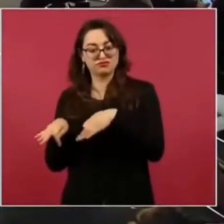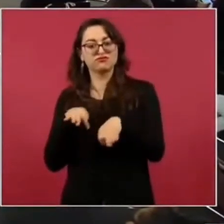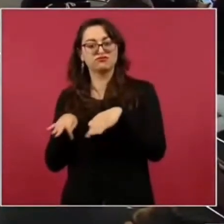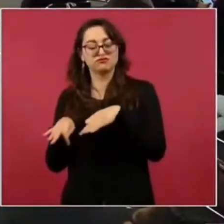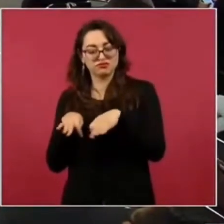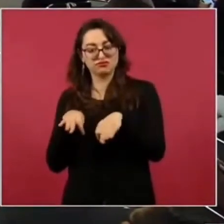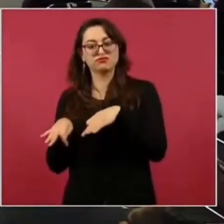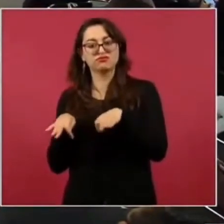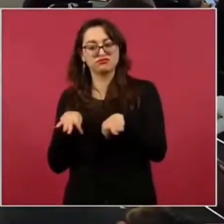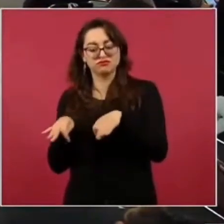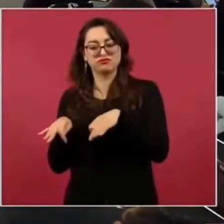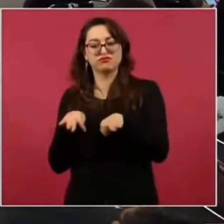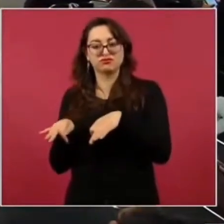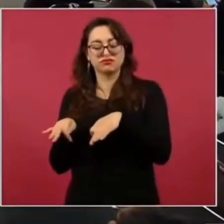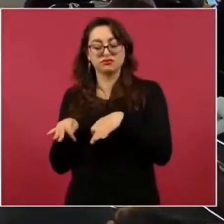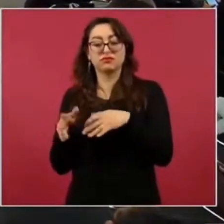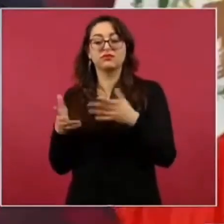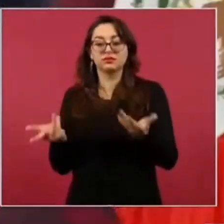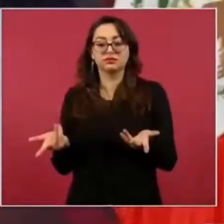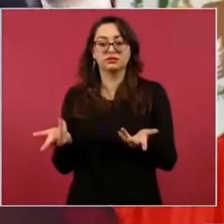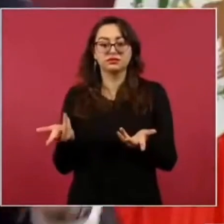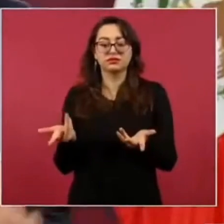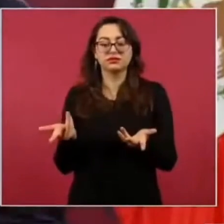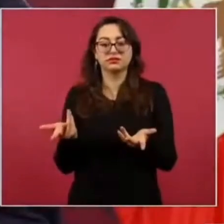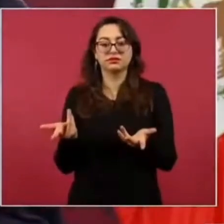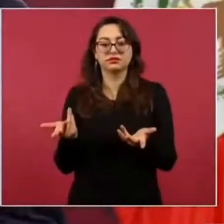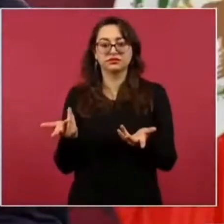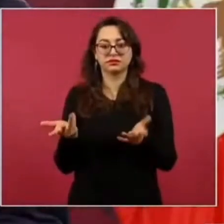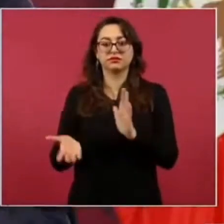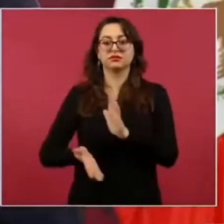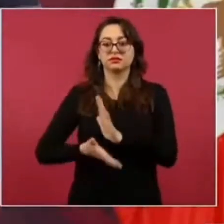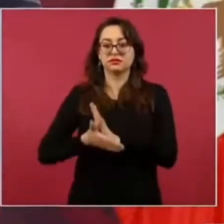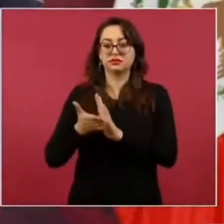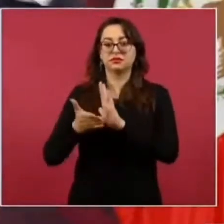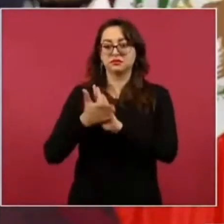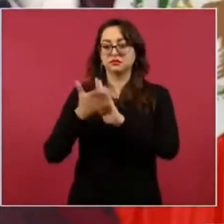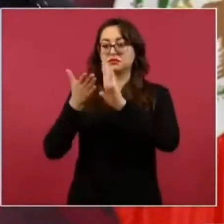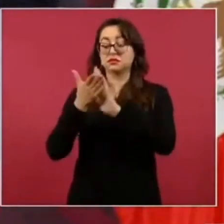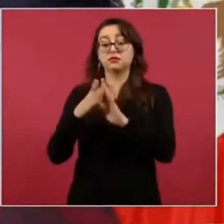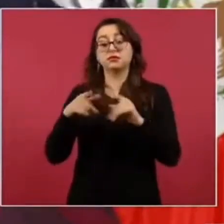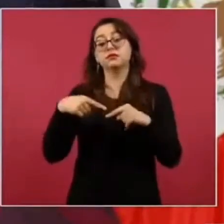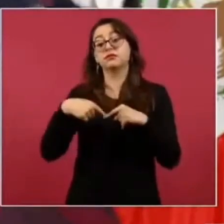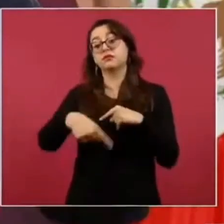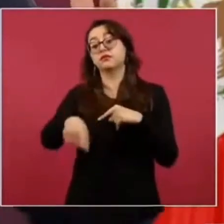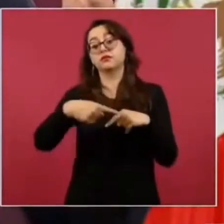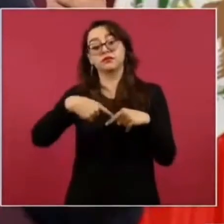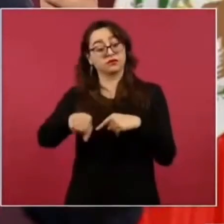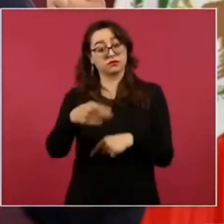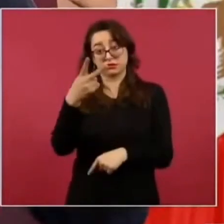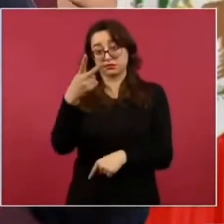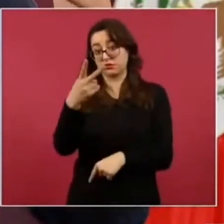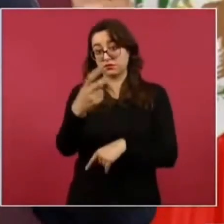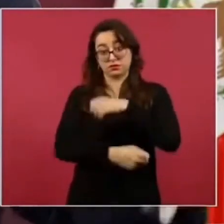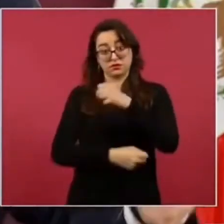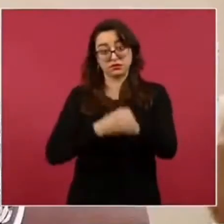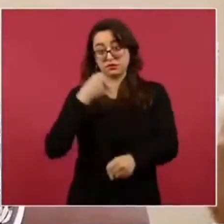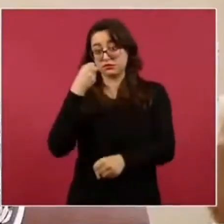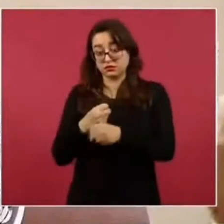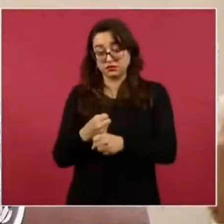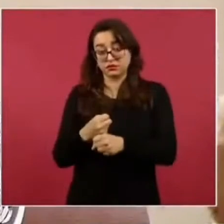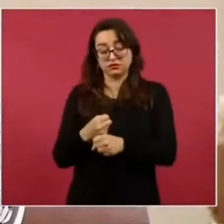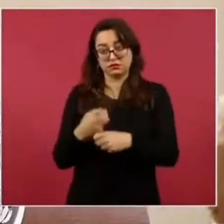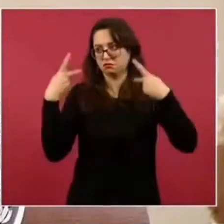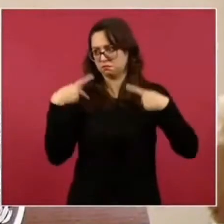de que no falte el trabajo en tanto estemos nosotros y se estén construyendo